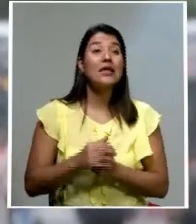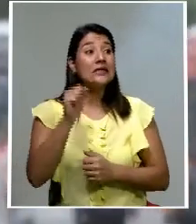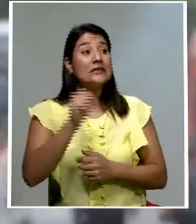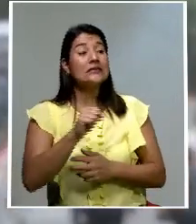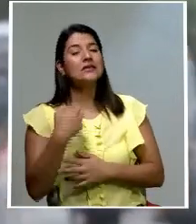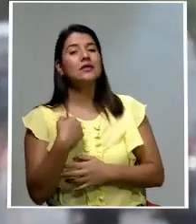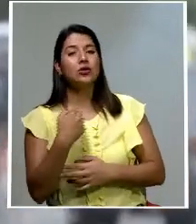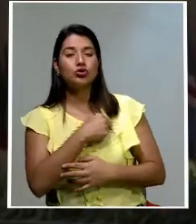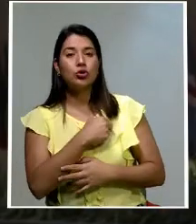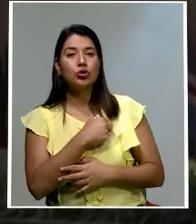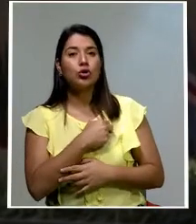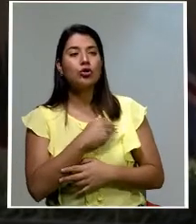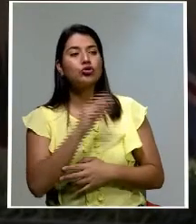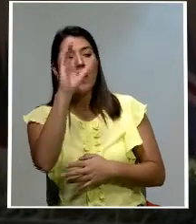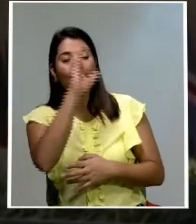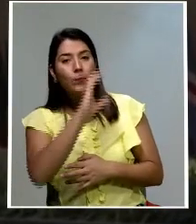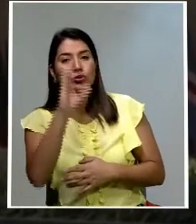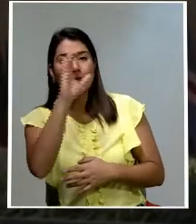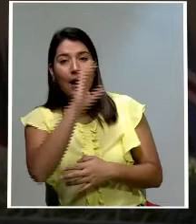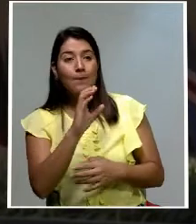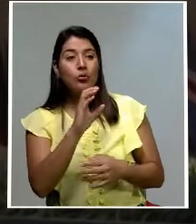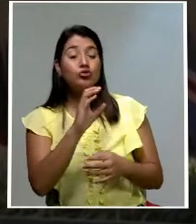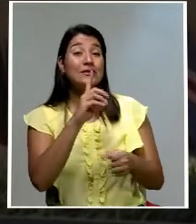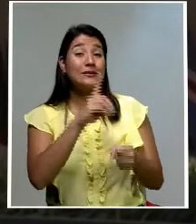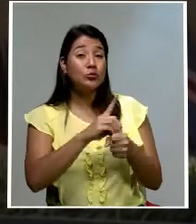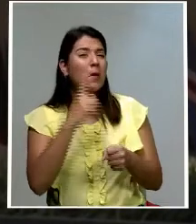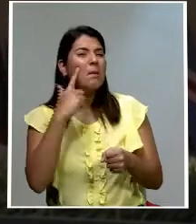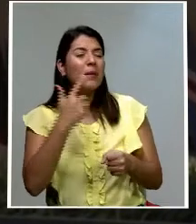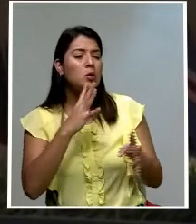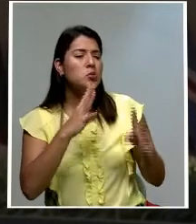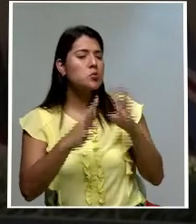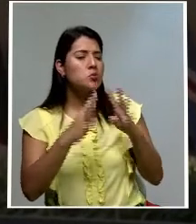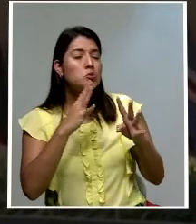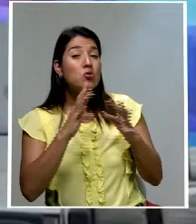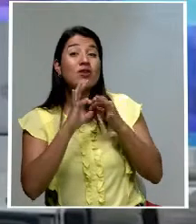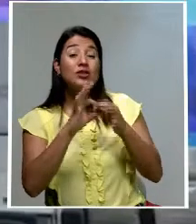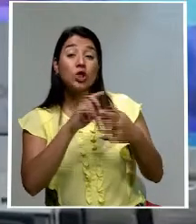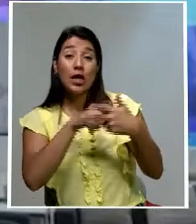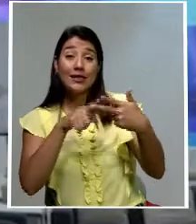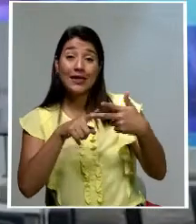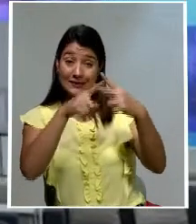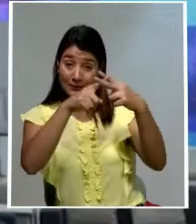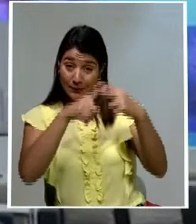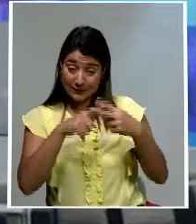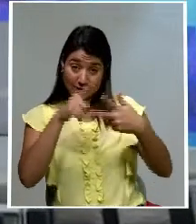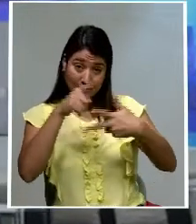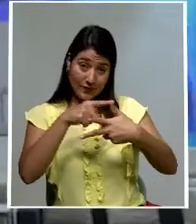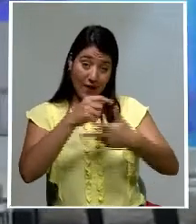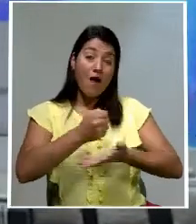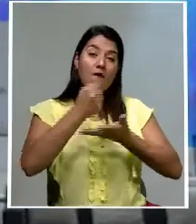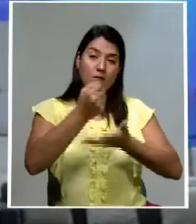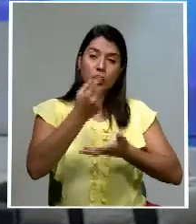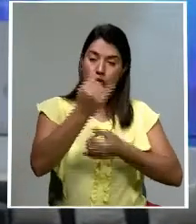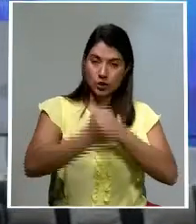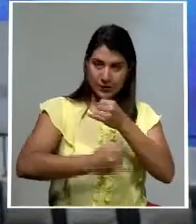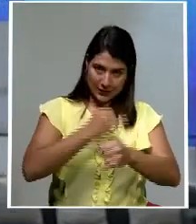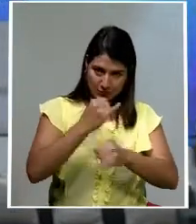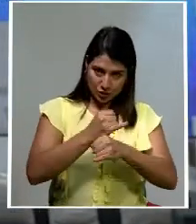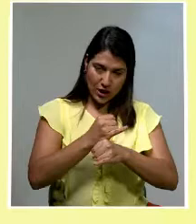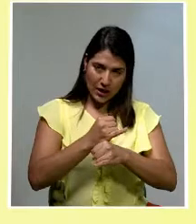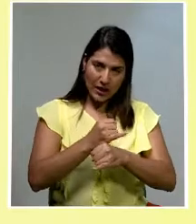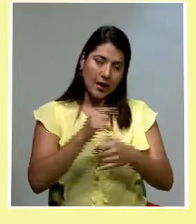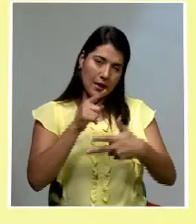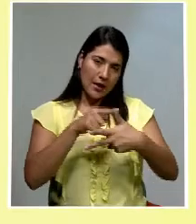hemos estado buscando a los diputados para conversar de esos 3 créditos, que son un crédito con el Fondo Monetario Internacional, que es